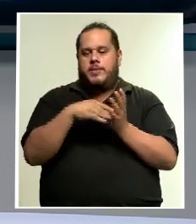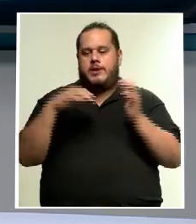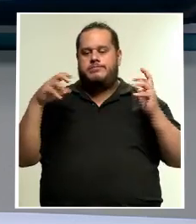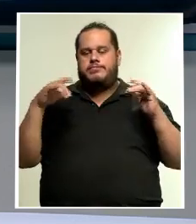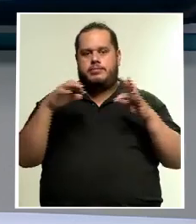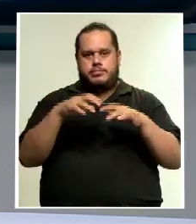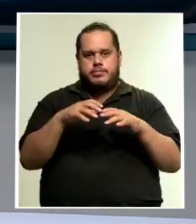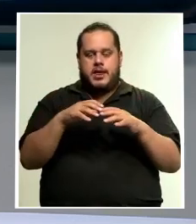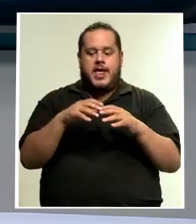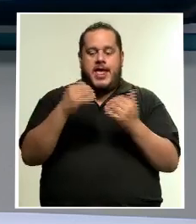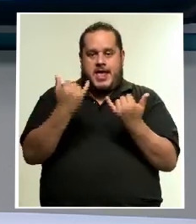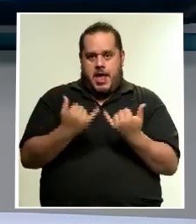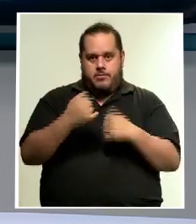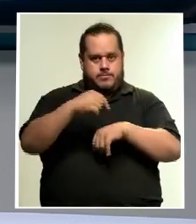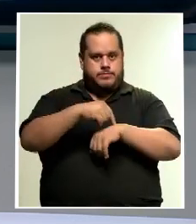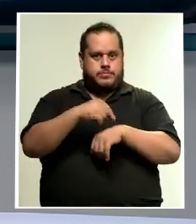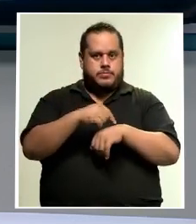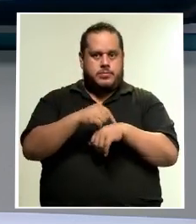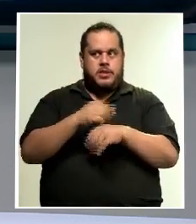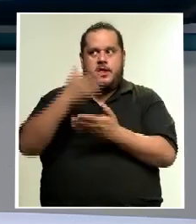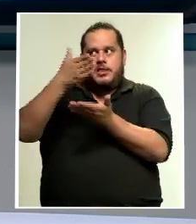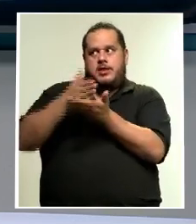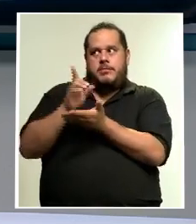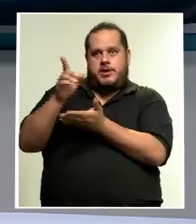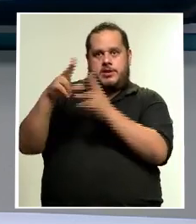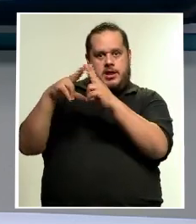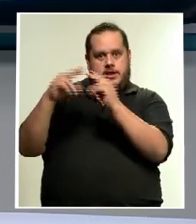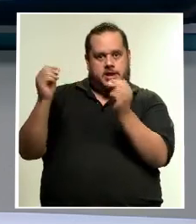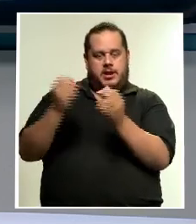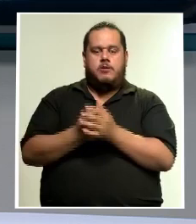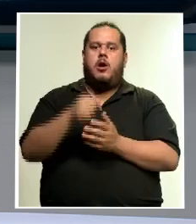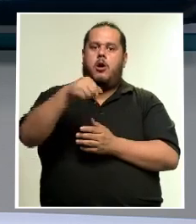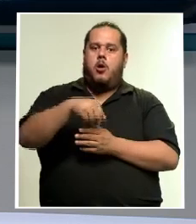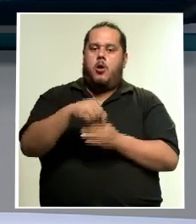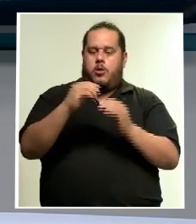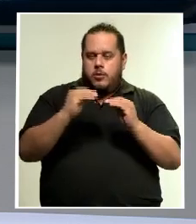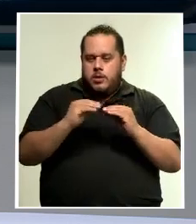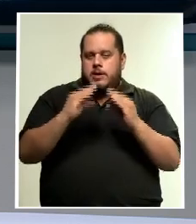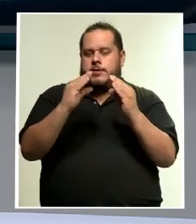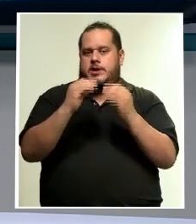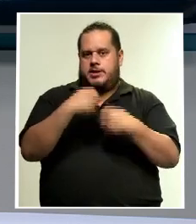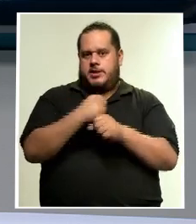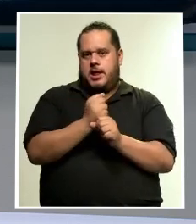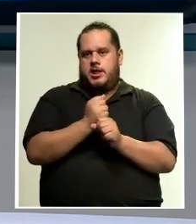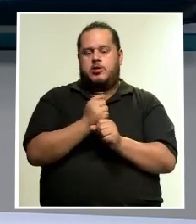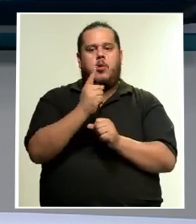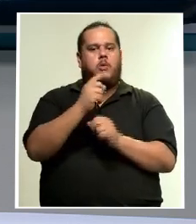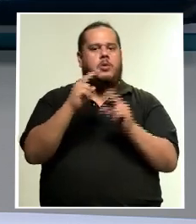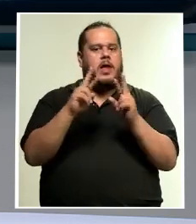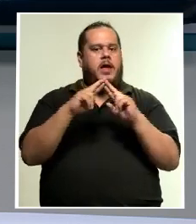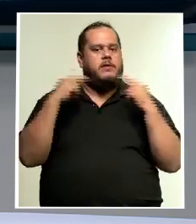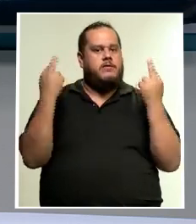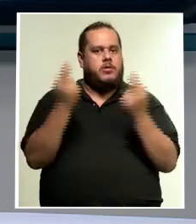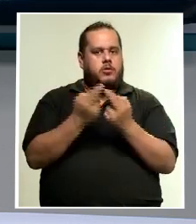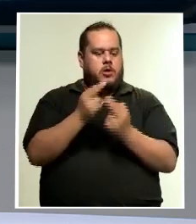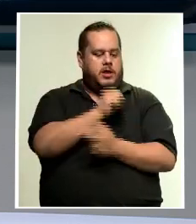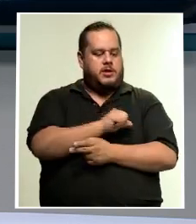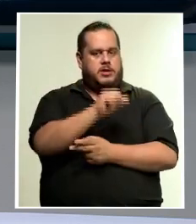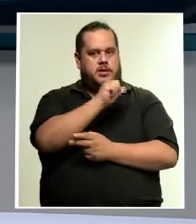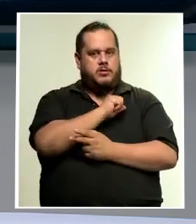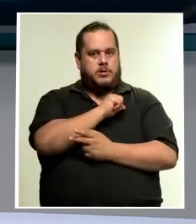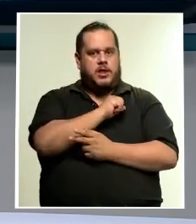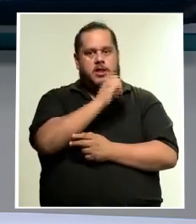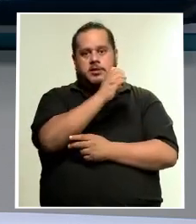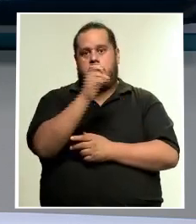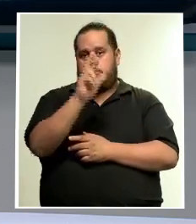migrantes que en este momento están varados en Nicaragua. Precisamente hoy por la mañana se realizó una reunión entre las autoridades